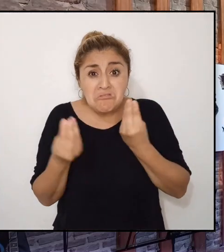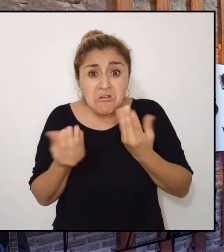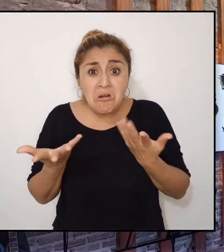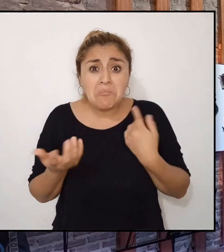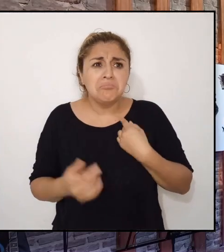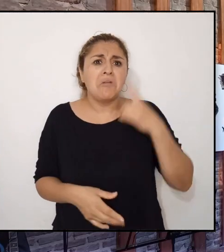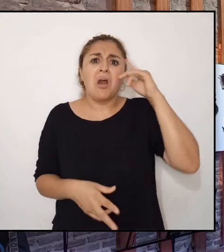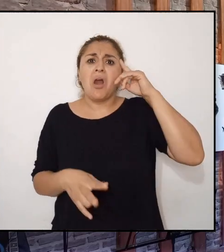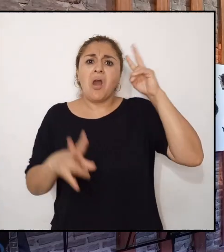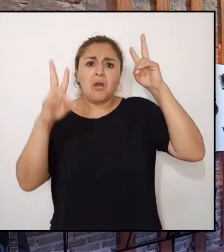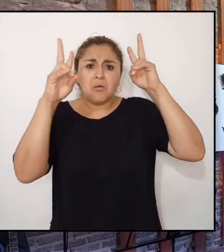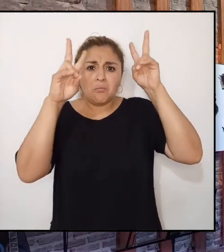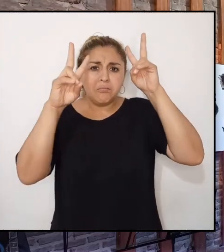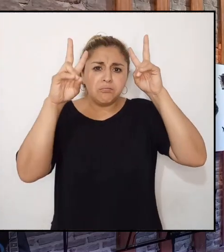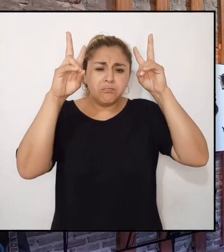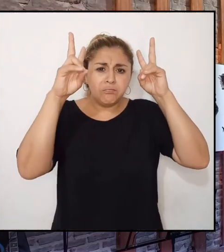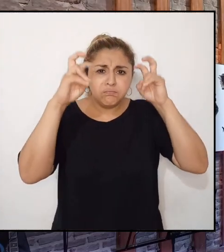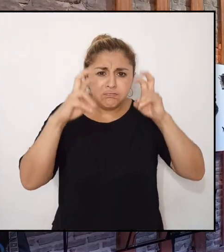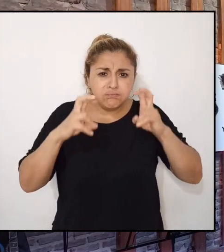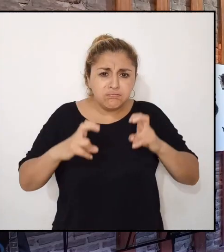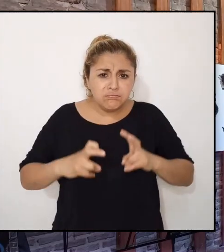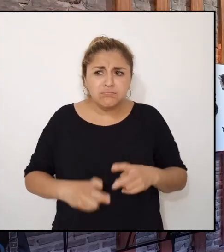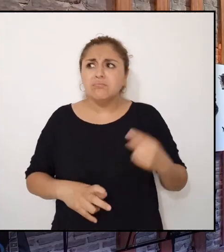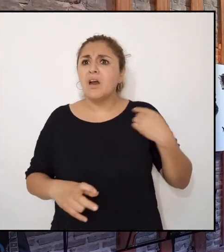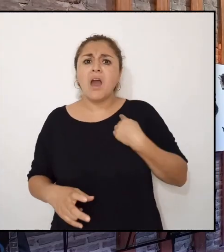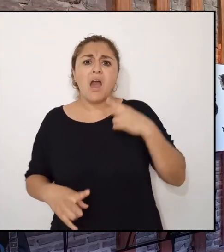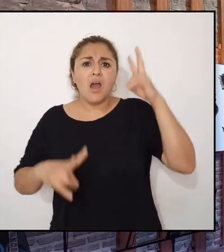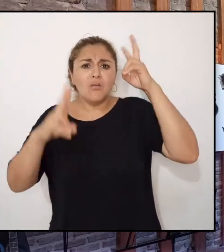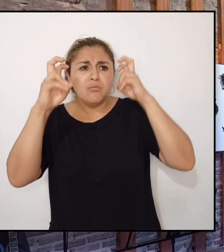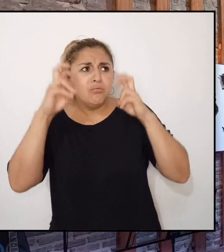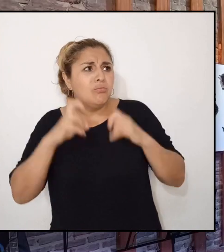ahorrado años de investigación.